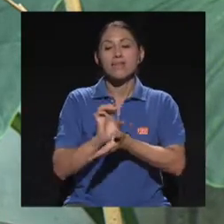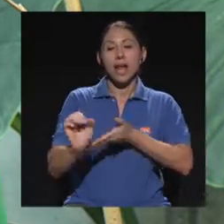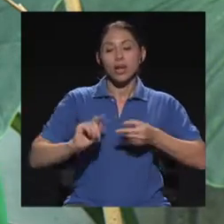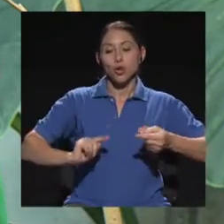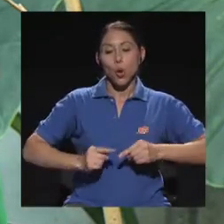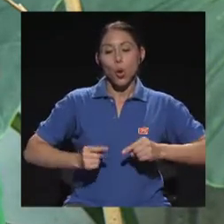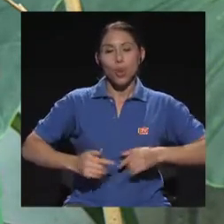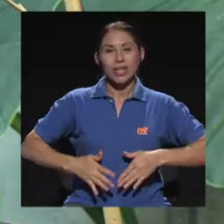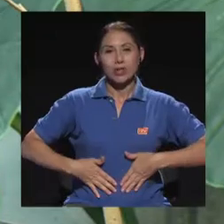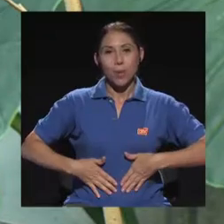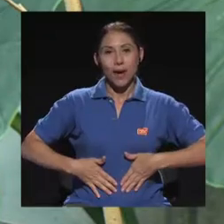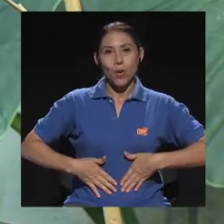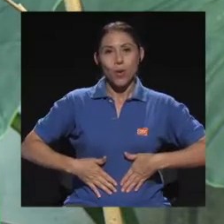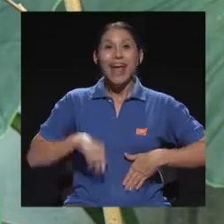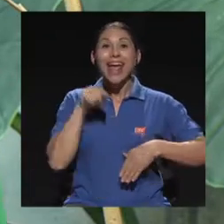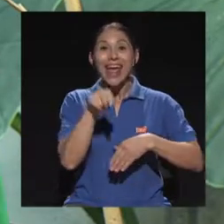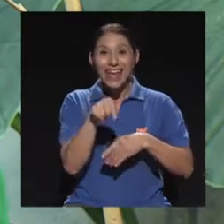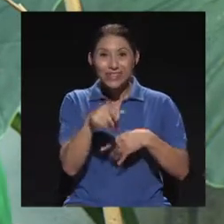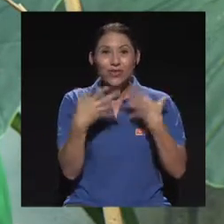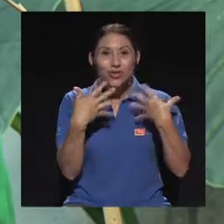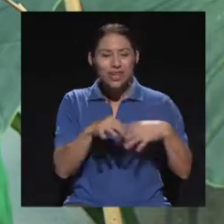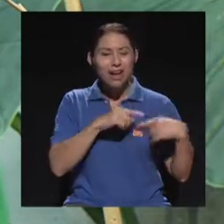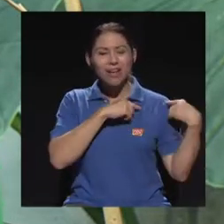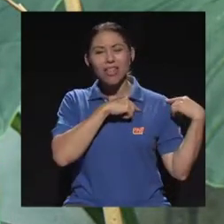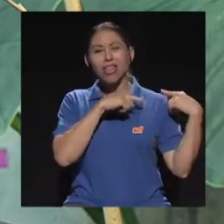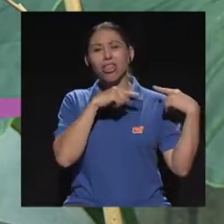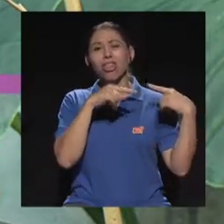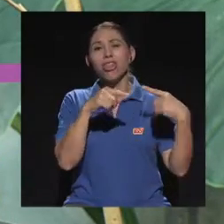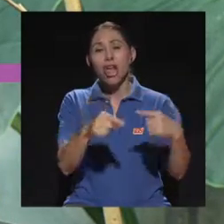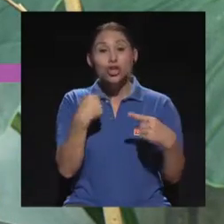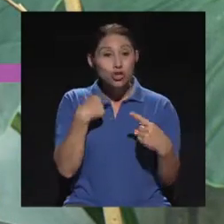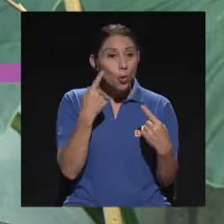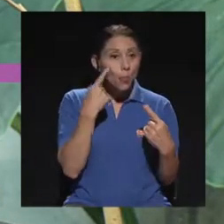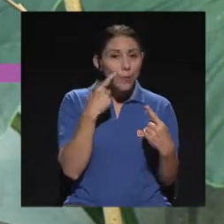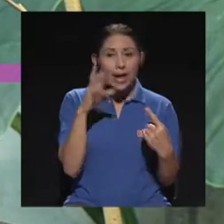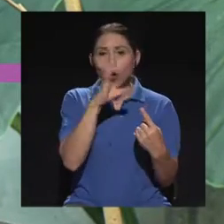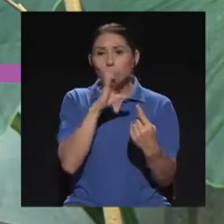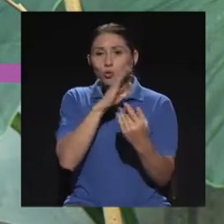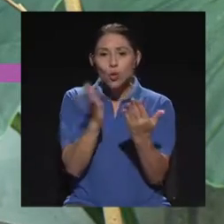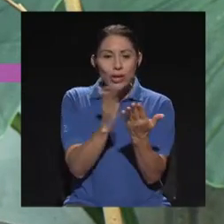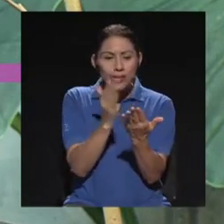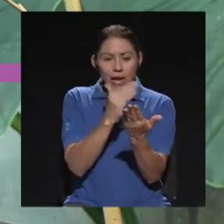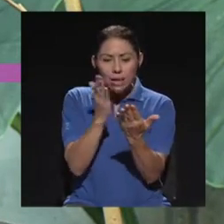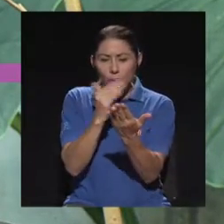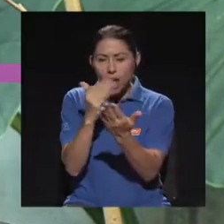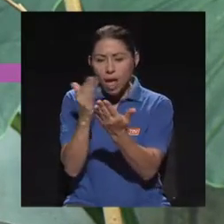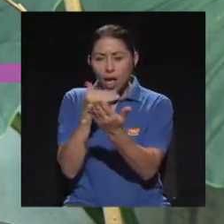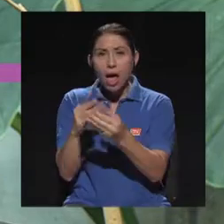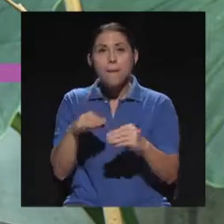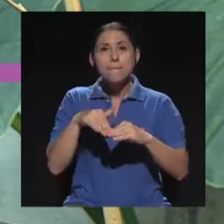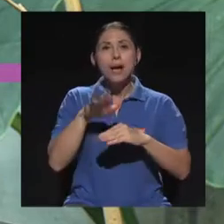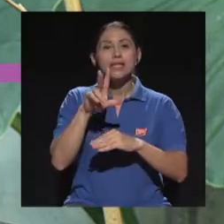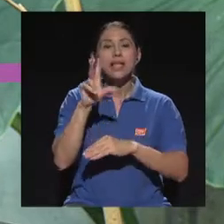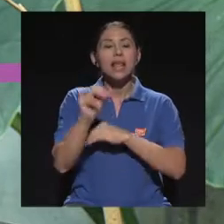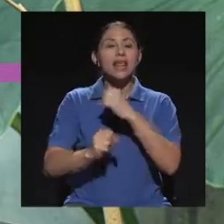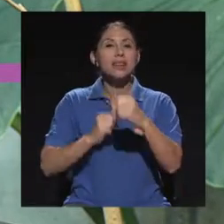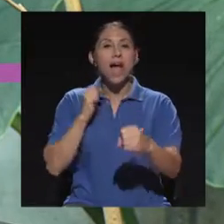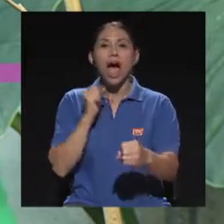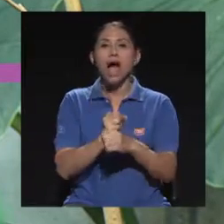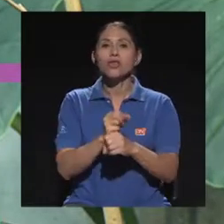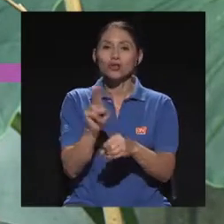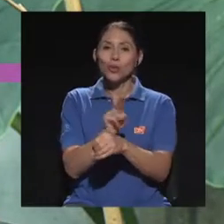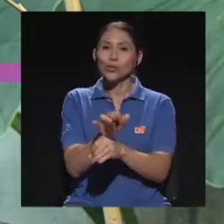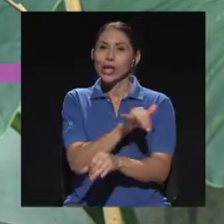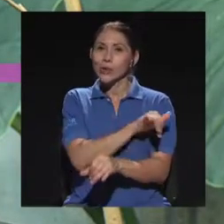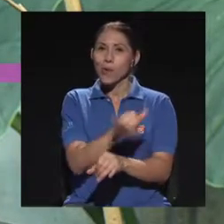yo puedo ir a buscar en la literatura y tengo más de 30 años que está lo mismo, cualquiera de estas cosas que yo varíe, ya